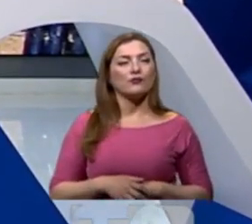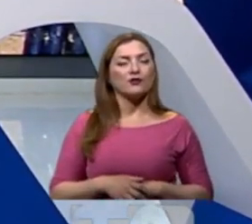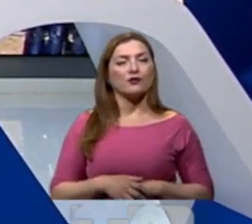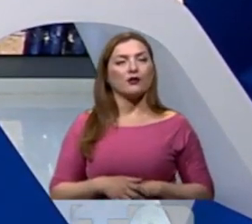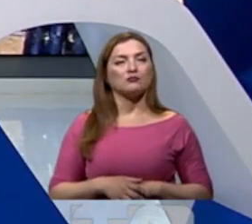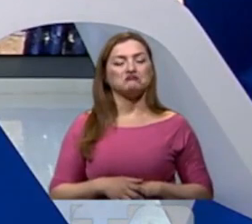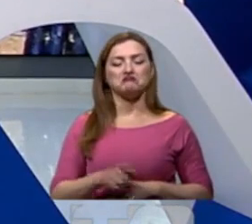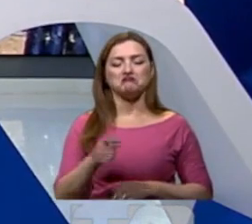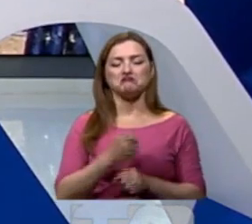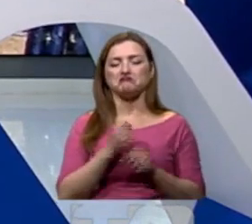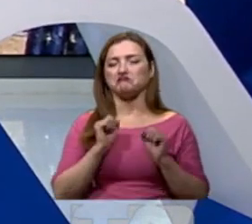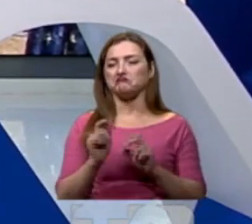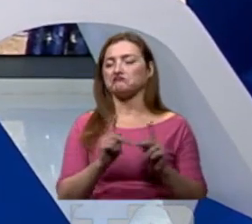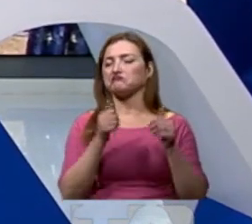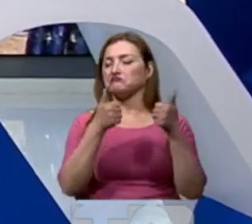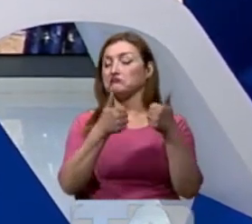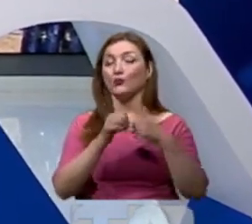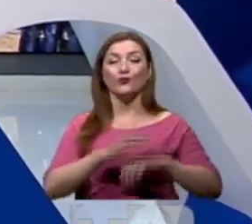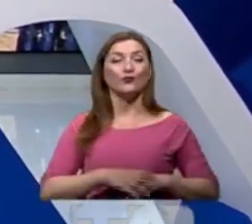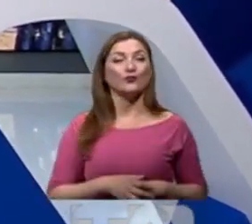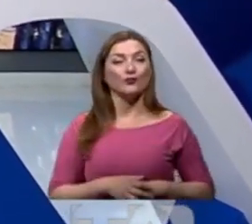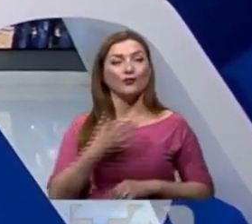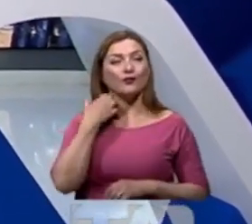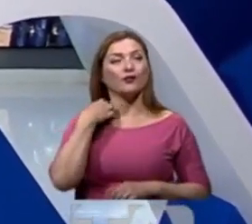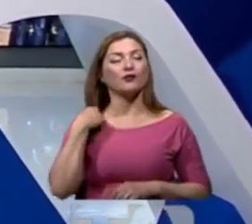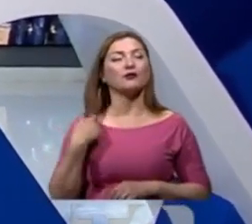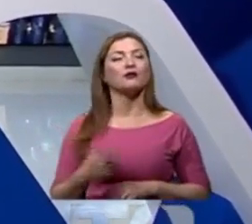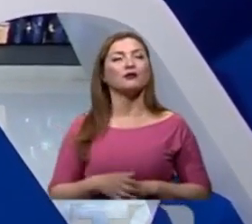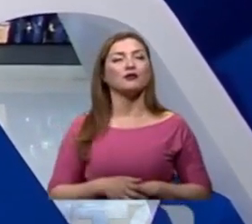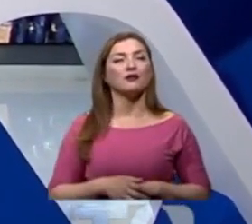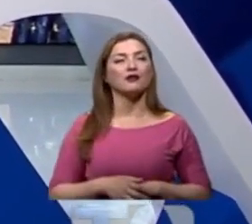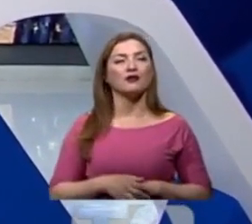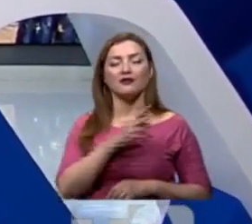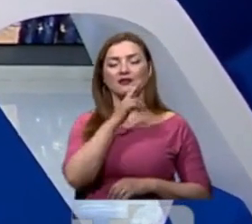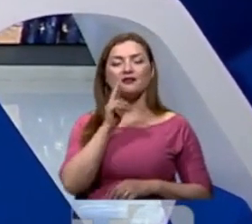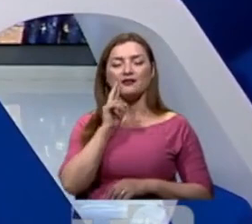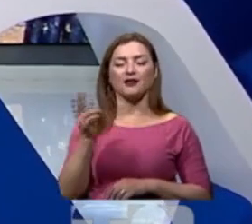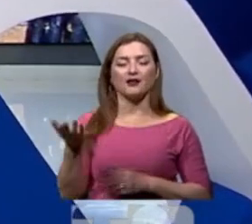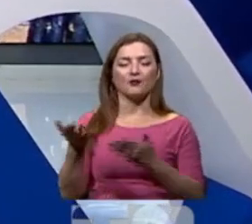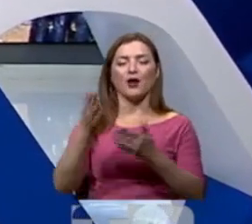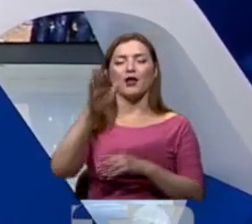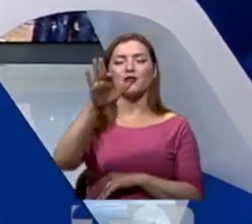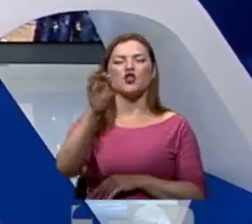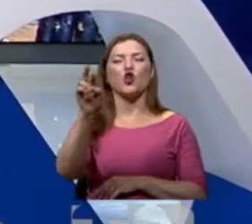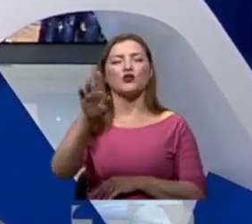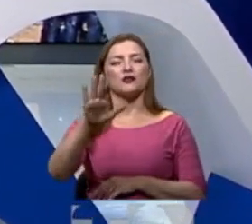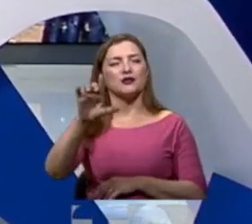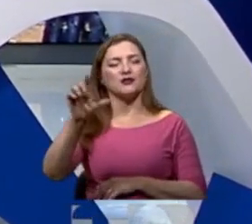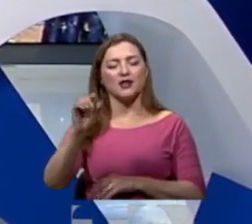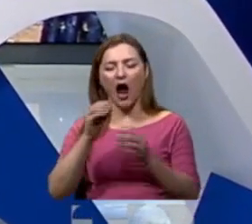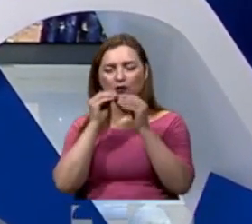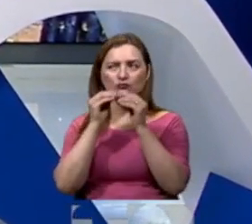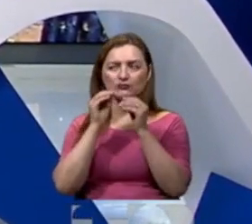hecho la tarea, se han preparado muchísimo y espero probar esa de la tortilla. Véngase, véngase, Valverdita, ¿cómo le va? Un